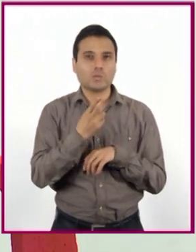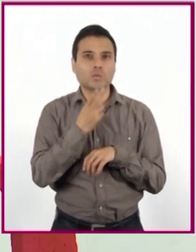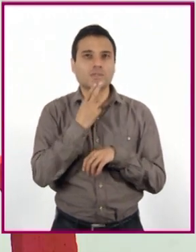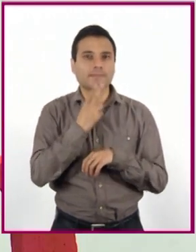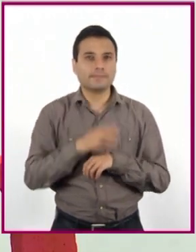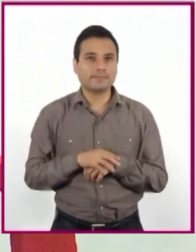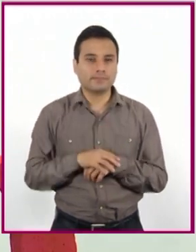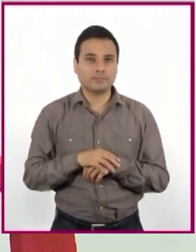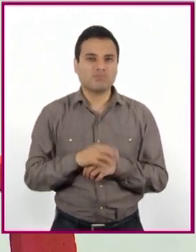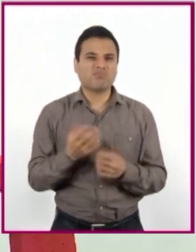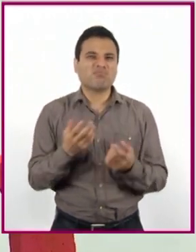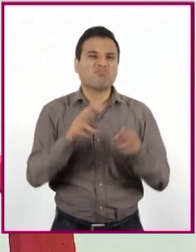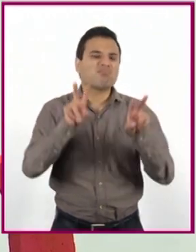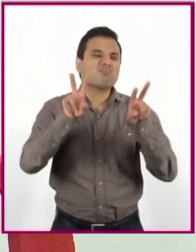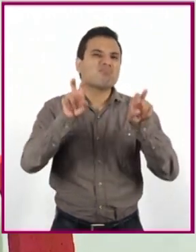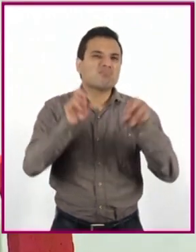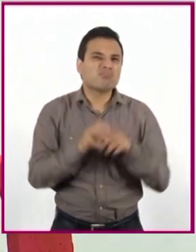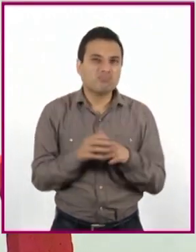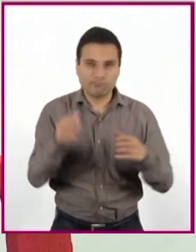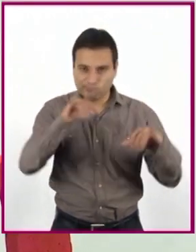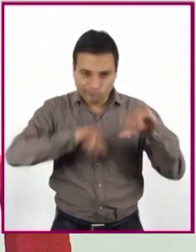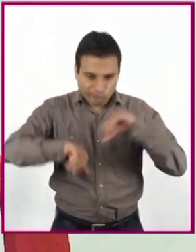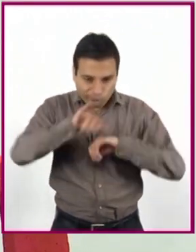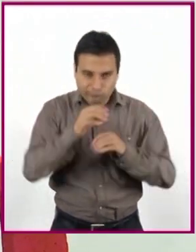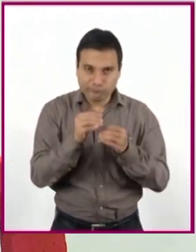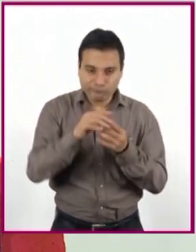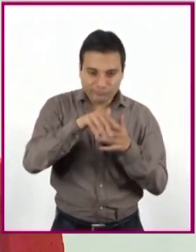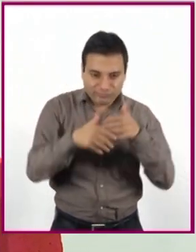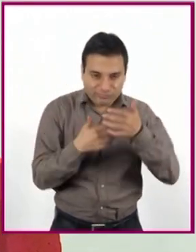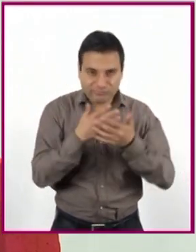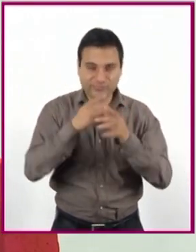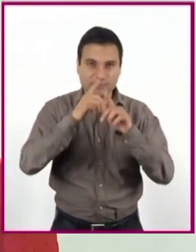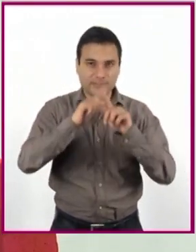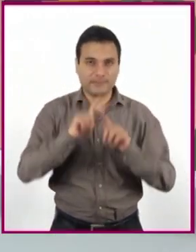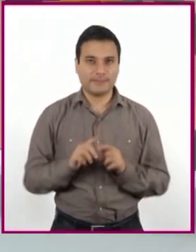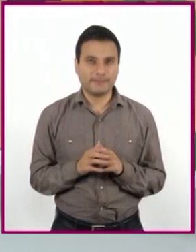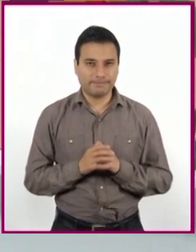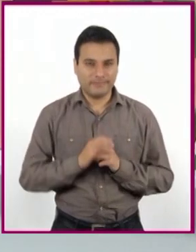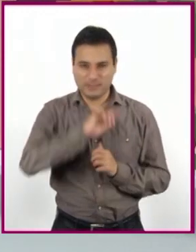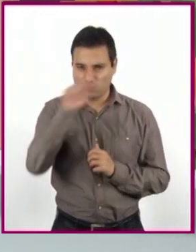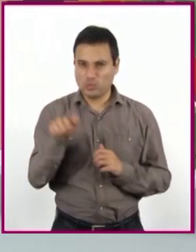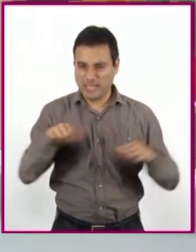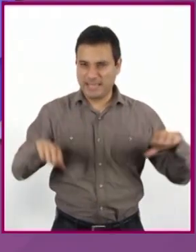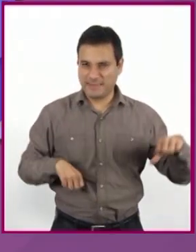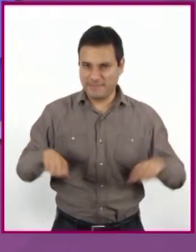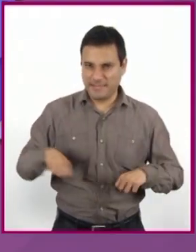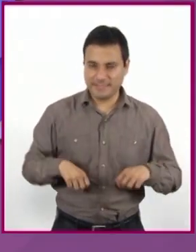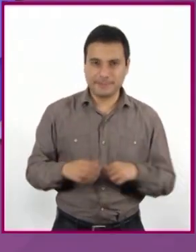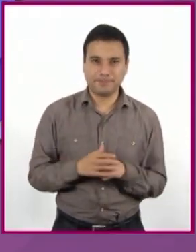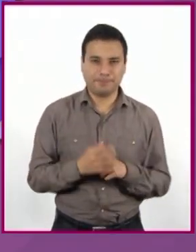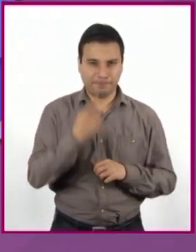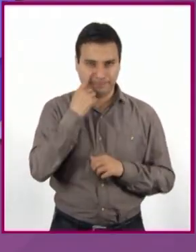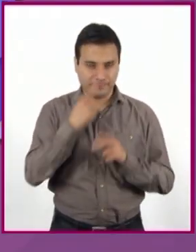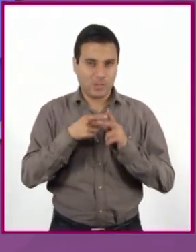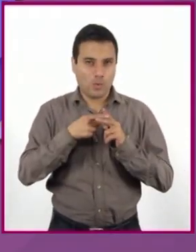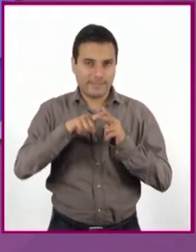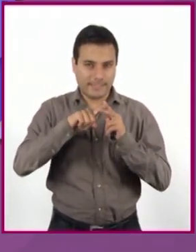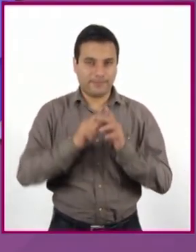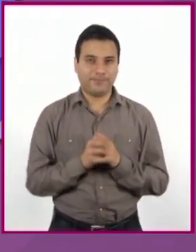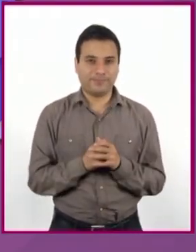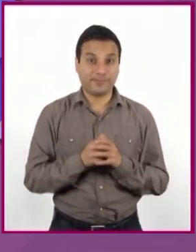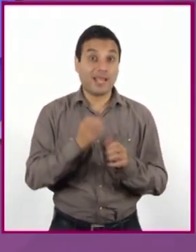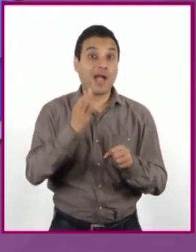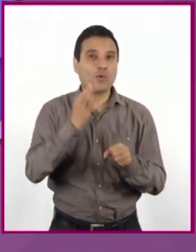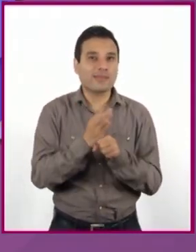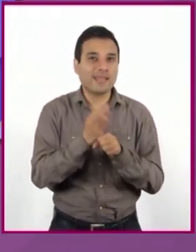química. Contextualizaremos el tema con algunas actividades cotidianas. Ahora vamos a comenzar con nuestra sección